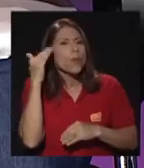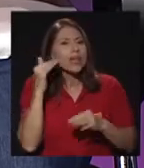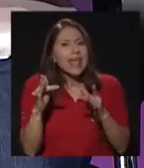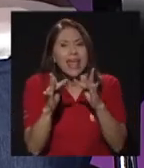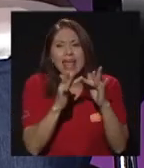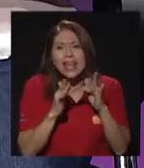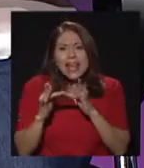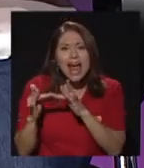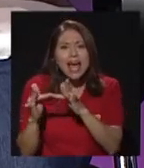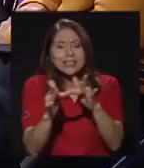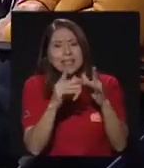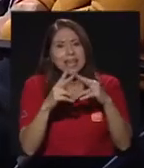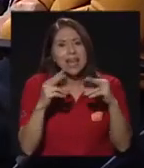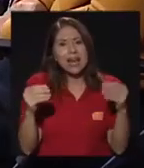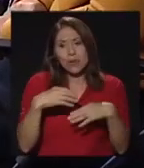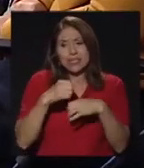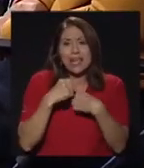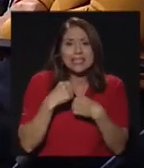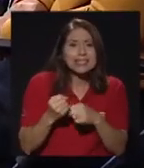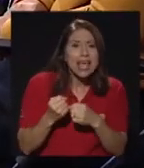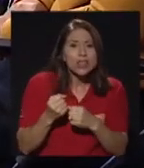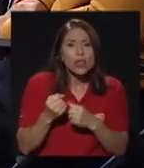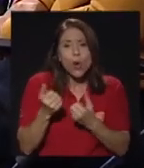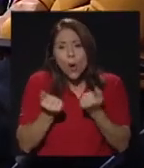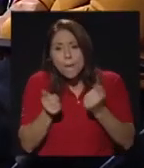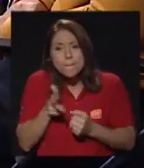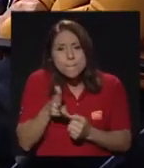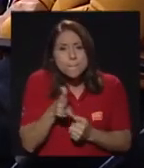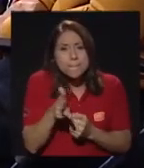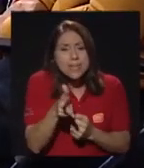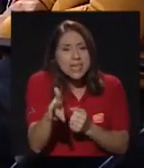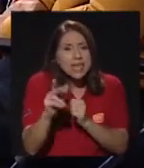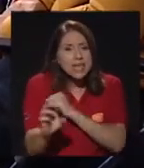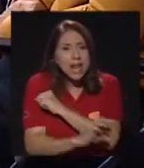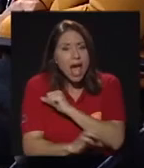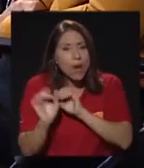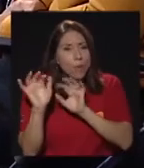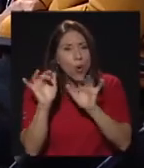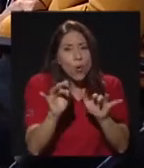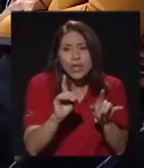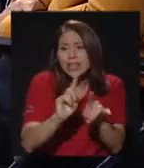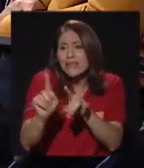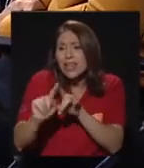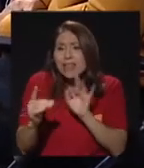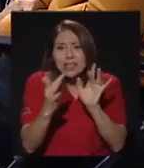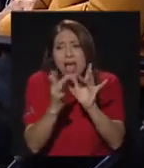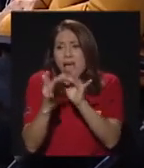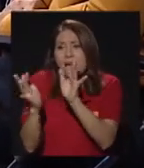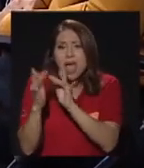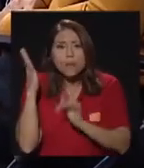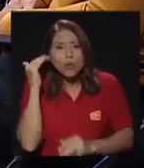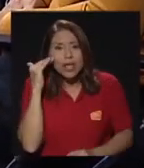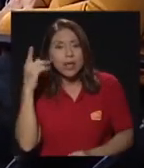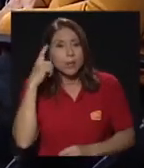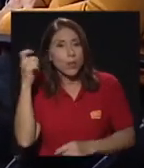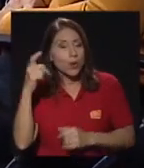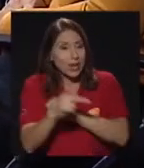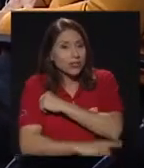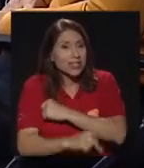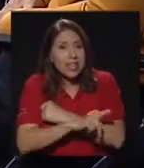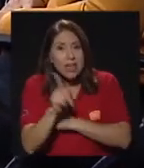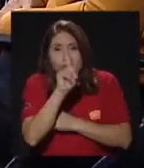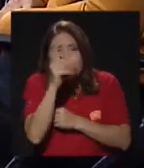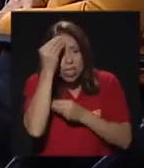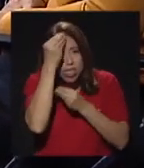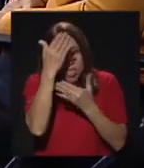reunión, verá estilo otro programa de radio? Porque los estados no informan, inventan un nuevo canon, una nueva cosa, un